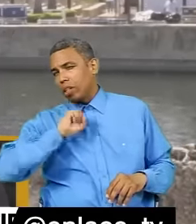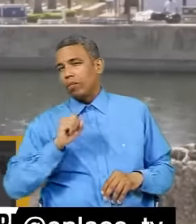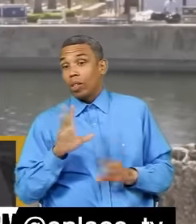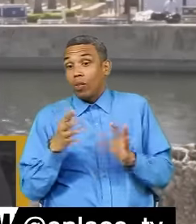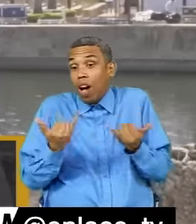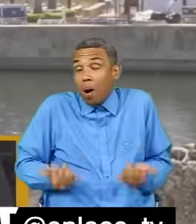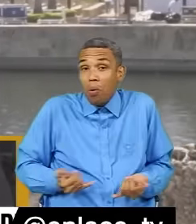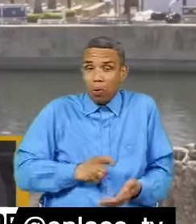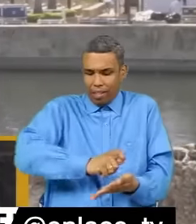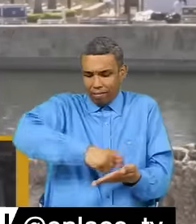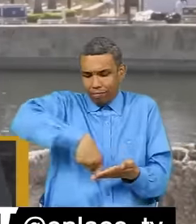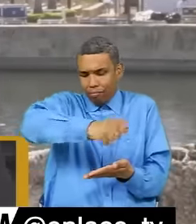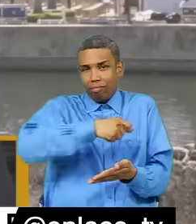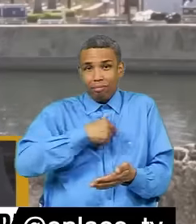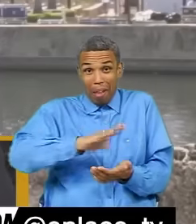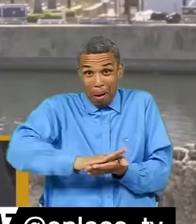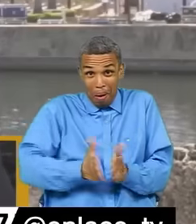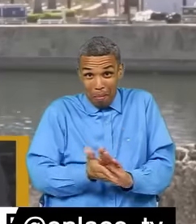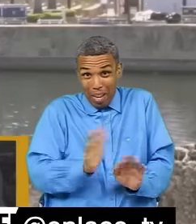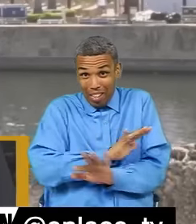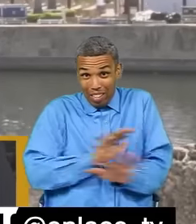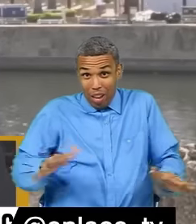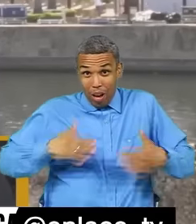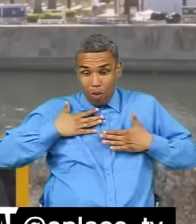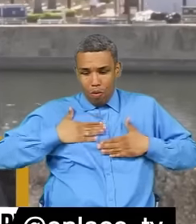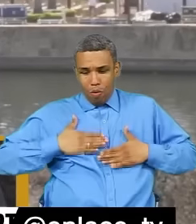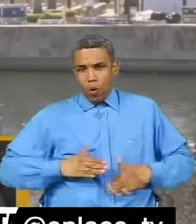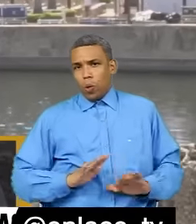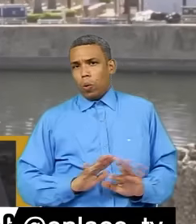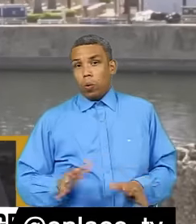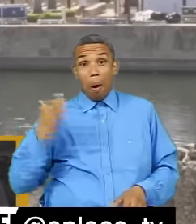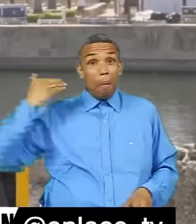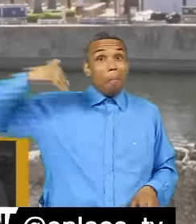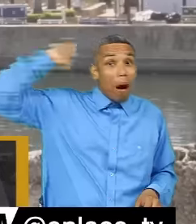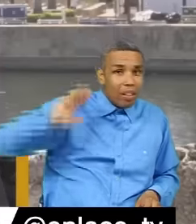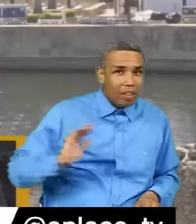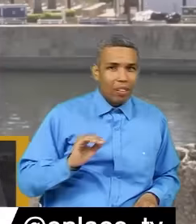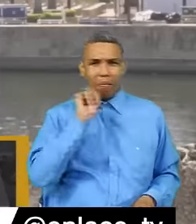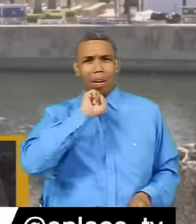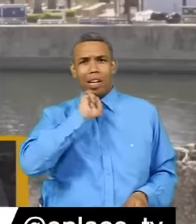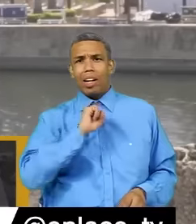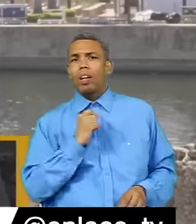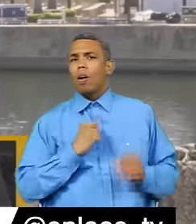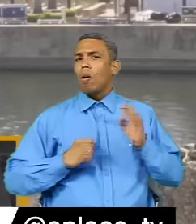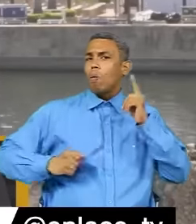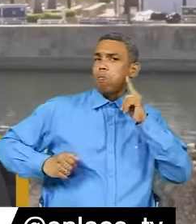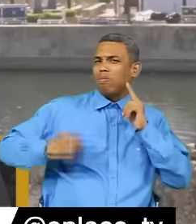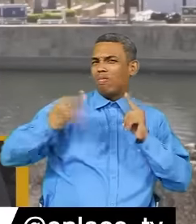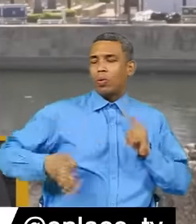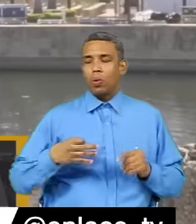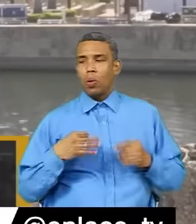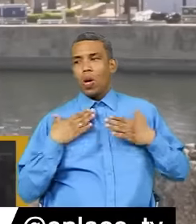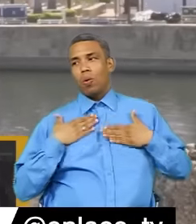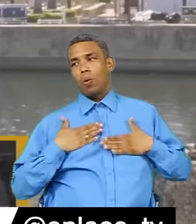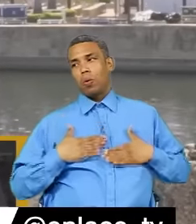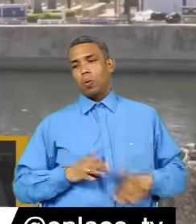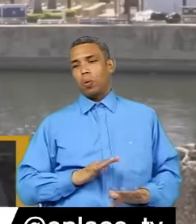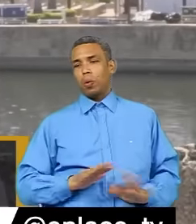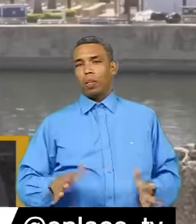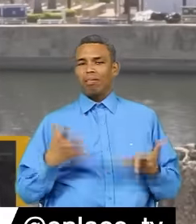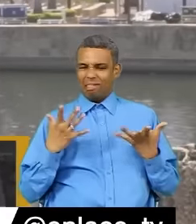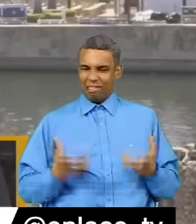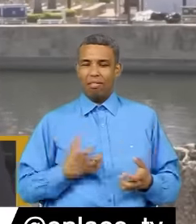Colombia. La mayoría de los colombianos, la mayoría de los santandereanos están claros con el sí. Pero me dirijo en